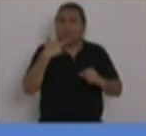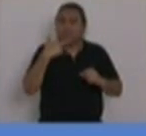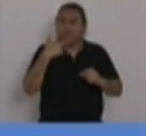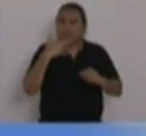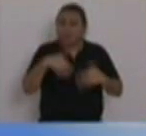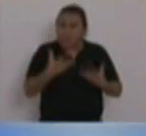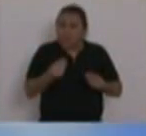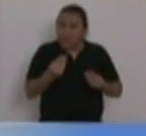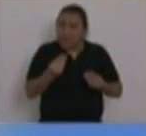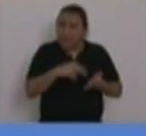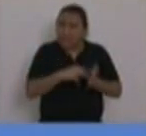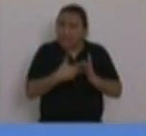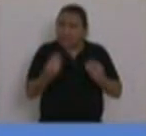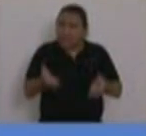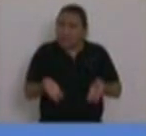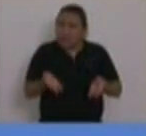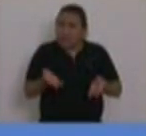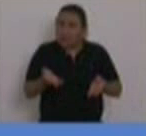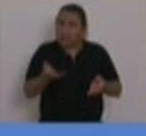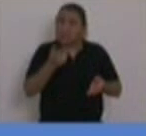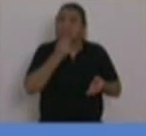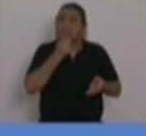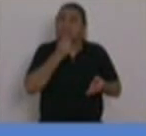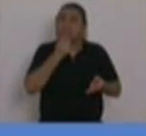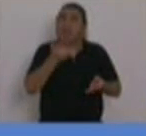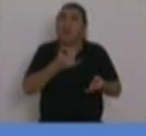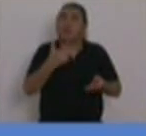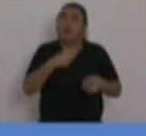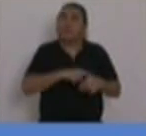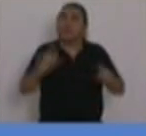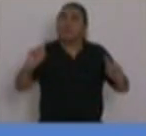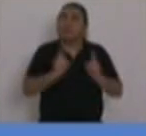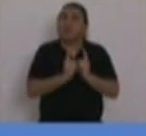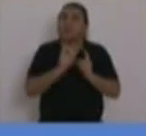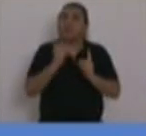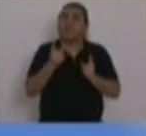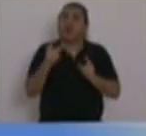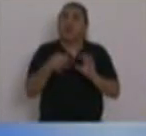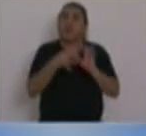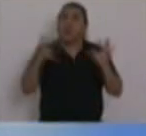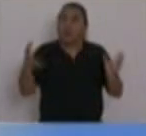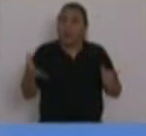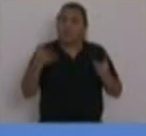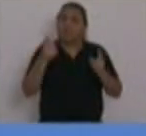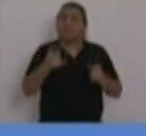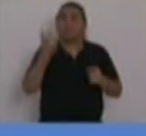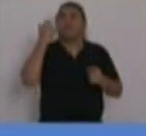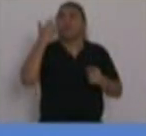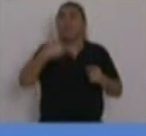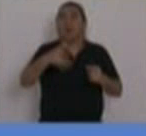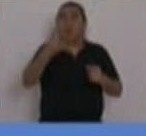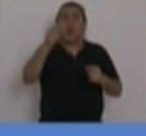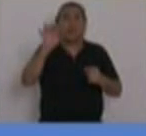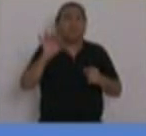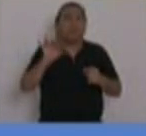soberanía? Yo no creo que se resigne soberanía porque Argentina es parte del Fondo Monetario Internacional. Bueno, sí,